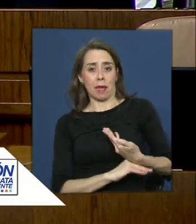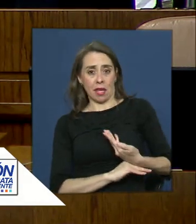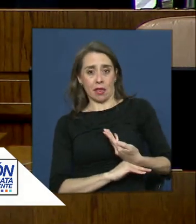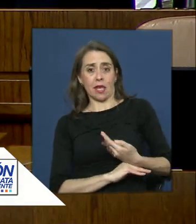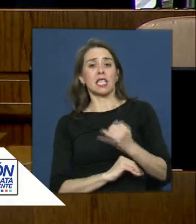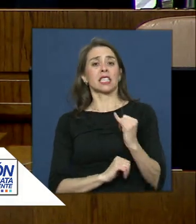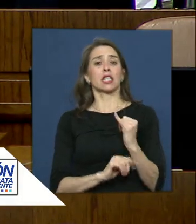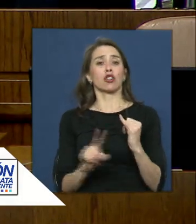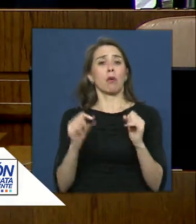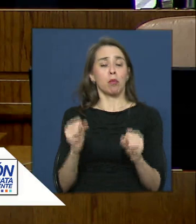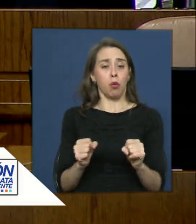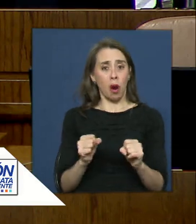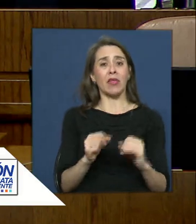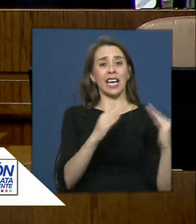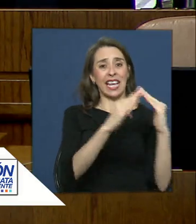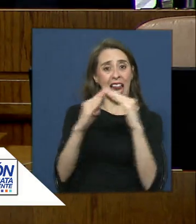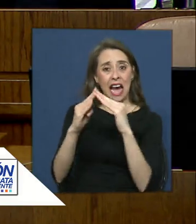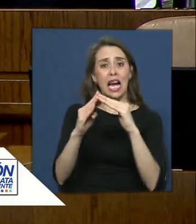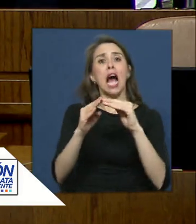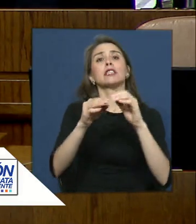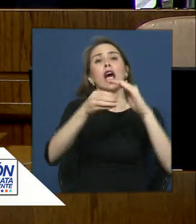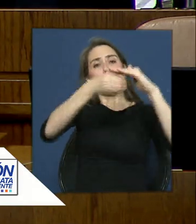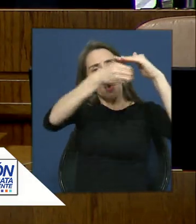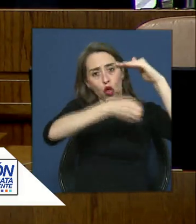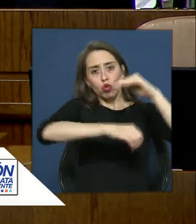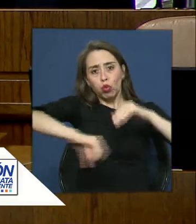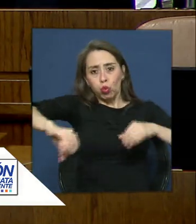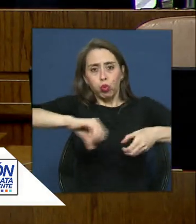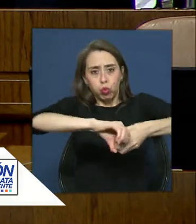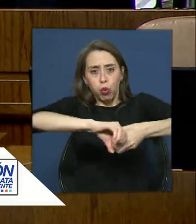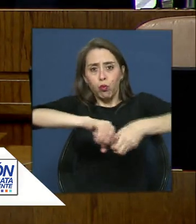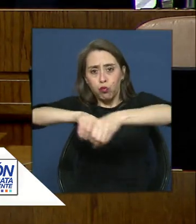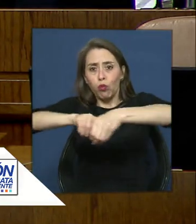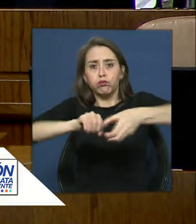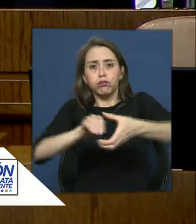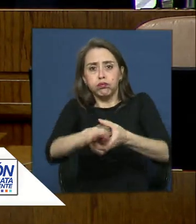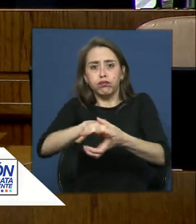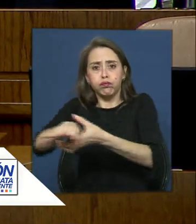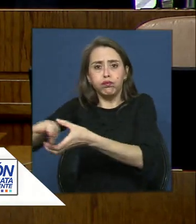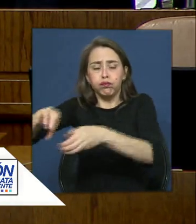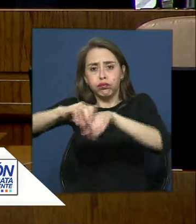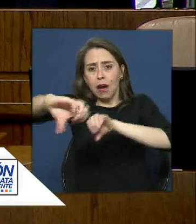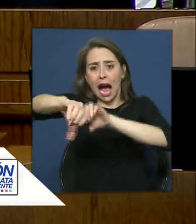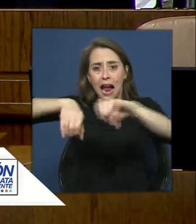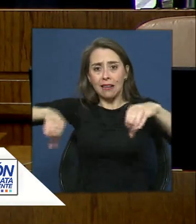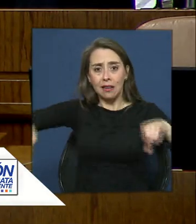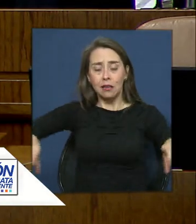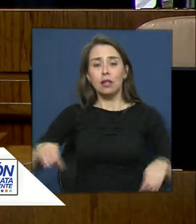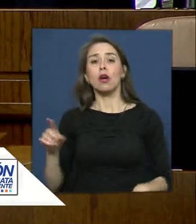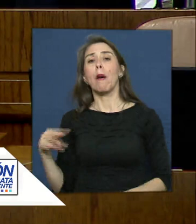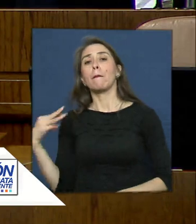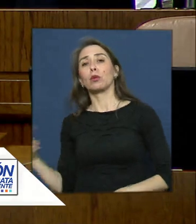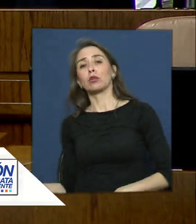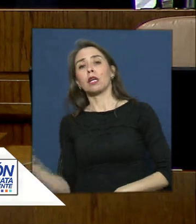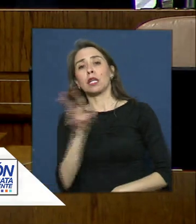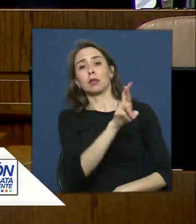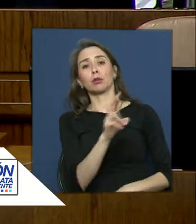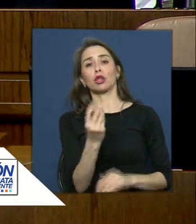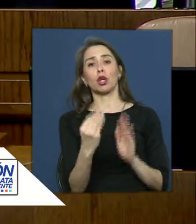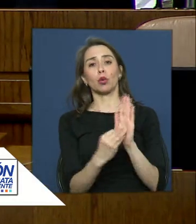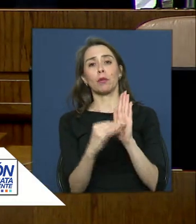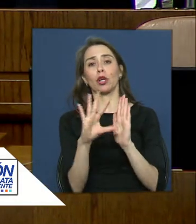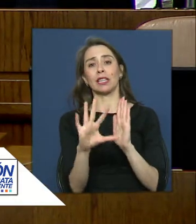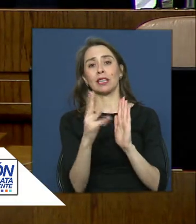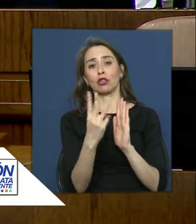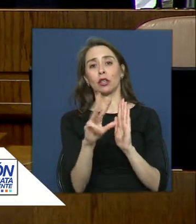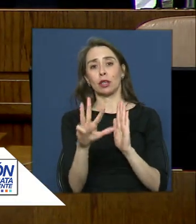era factible o no la conexión al alcantarillado, la Municipalidad les responde por oficio 539 de diciembre